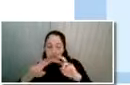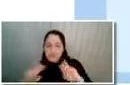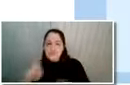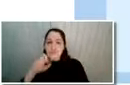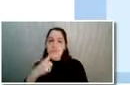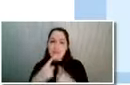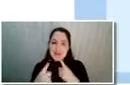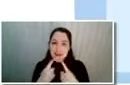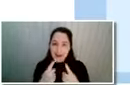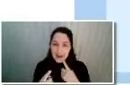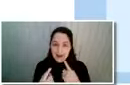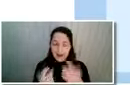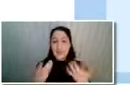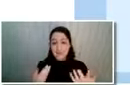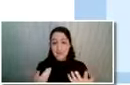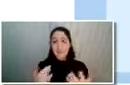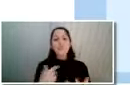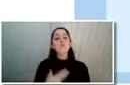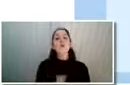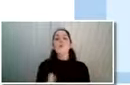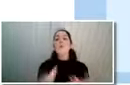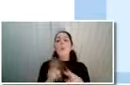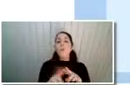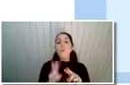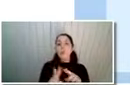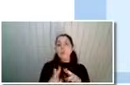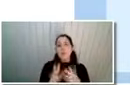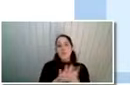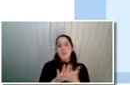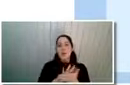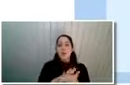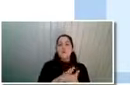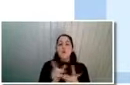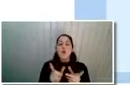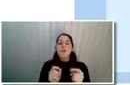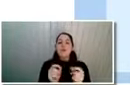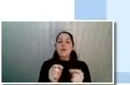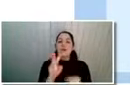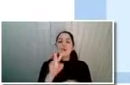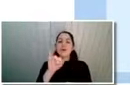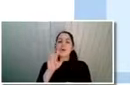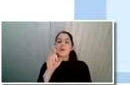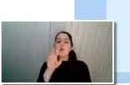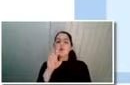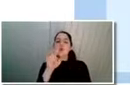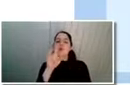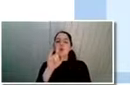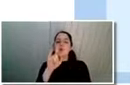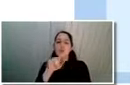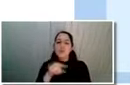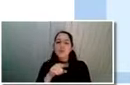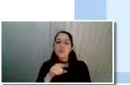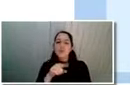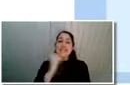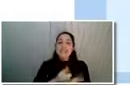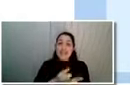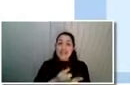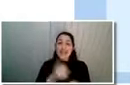por ejemplo, del SIDA, el virus que produce el SIDA, el VIH, que tiene estas enzimas, que son las